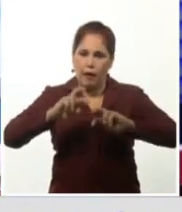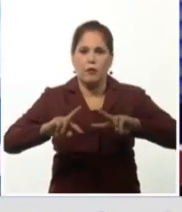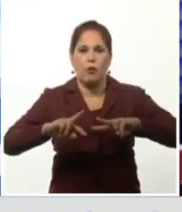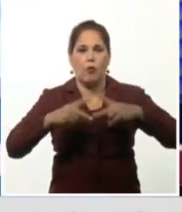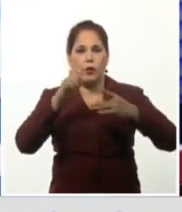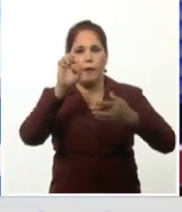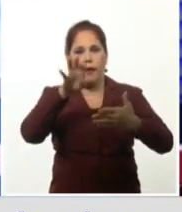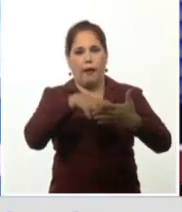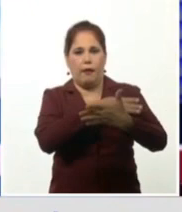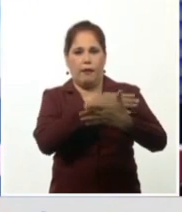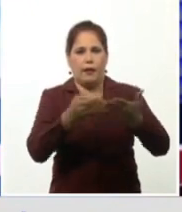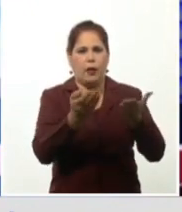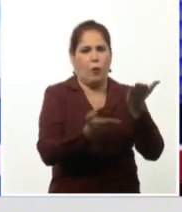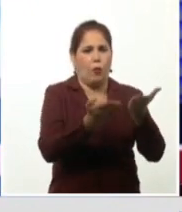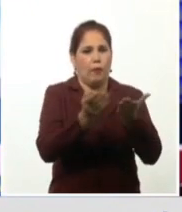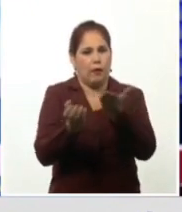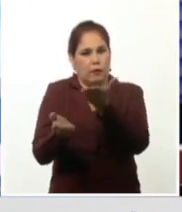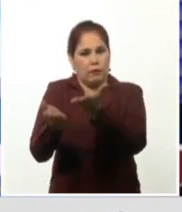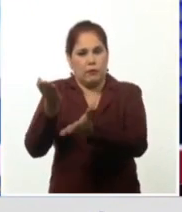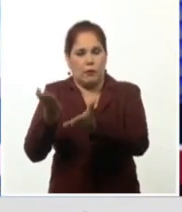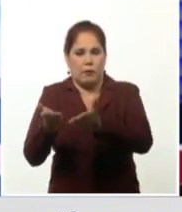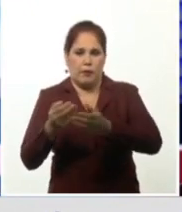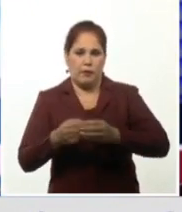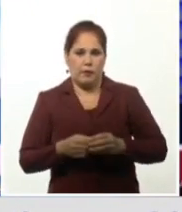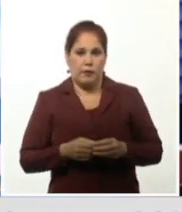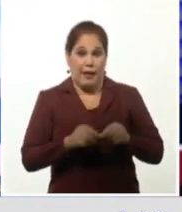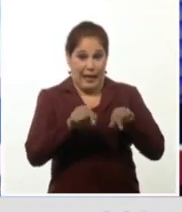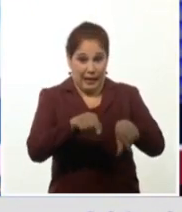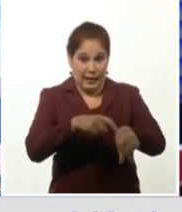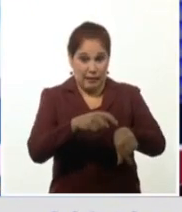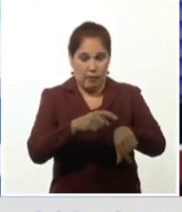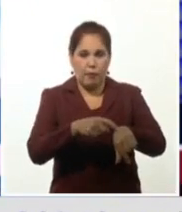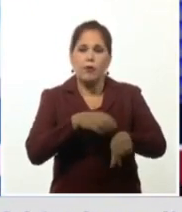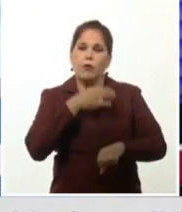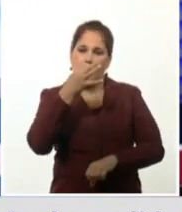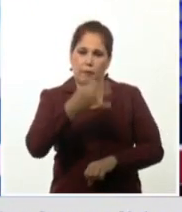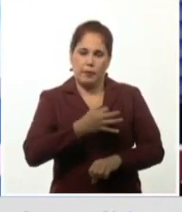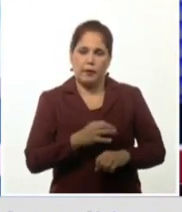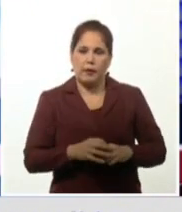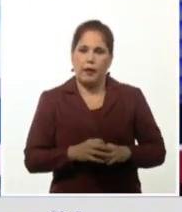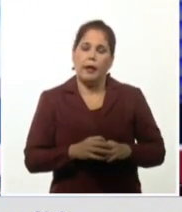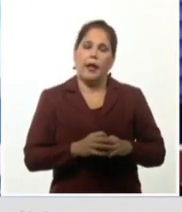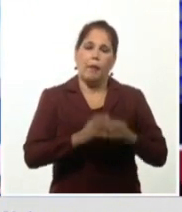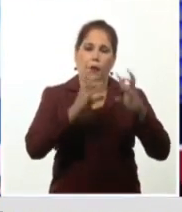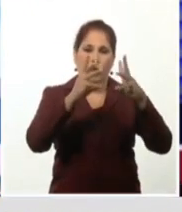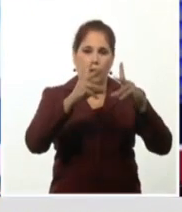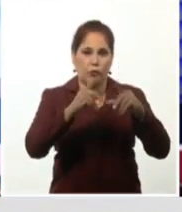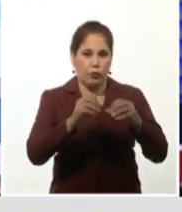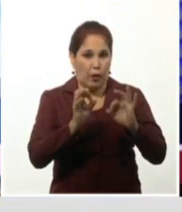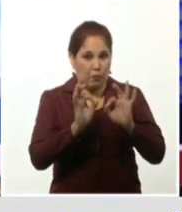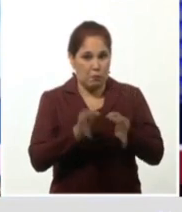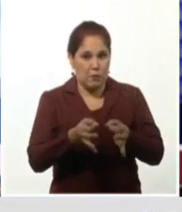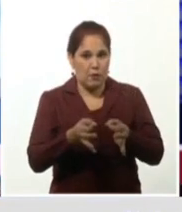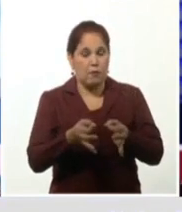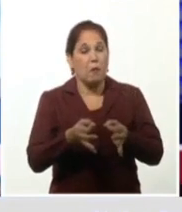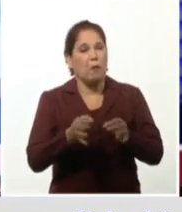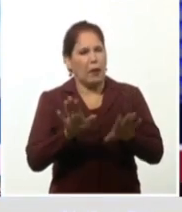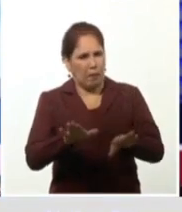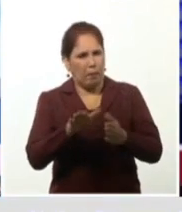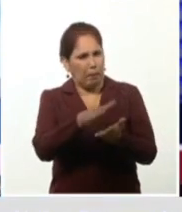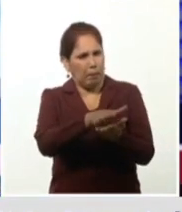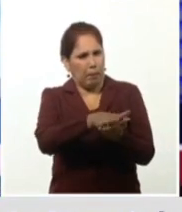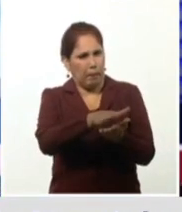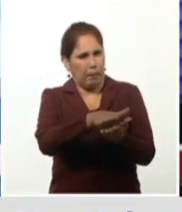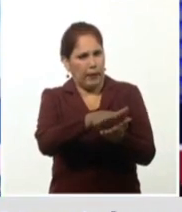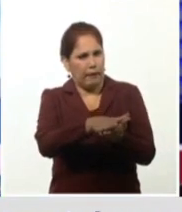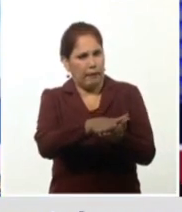de comparación con el placebo. Y en ese momento se puede decir, bueno, tenemos estos resultados, de todas maneras se sigue tomando evidencia